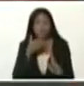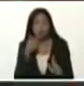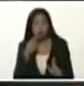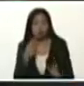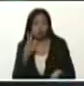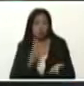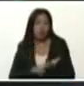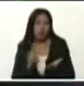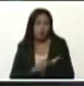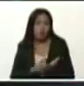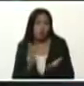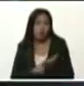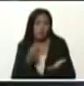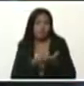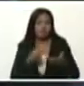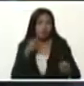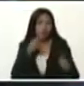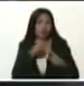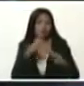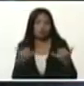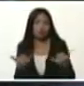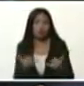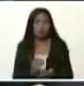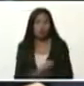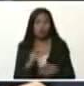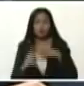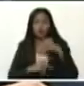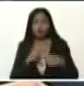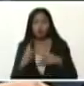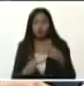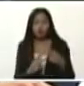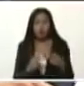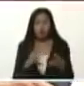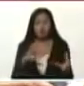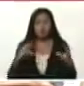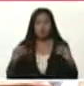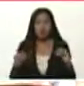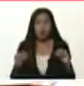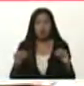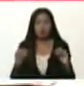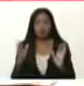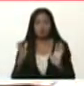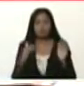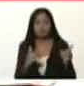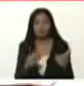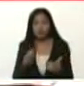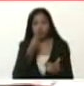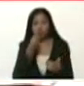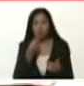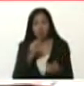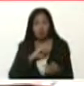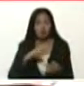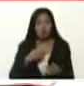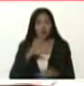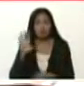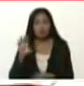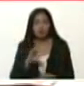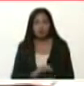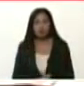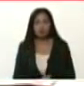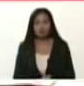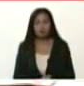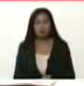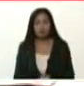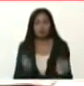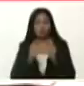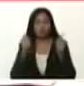aprobando, para inversión directa en producción de CLAP, en producción de alimentos para nuestro país, que no se